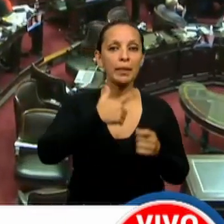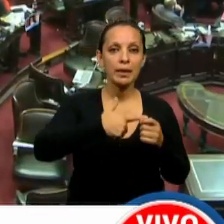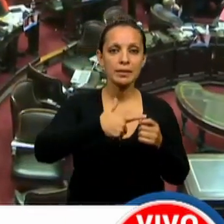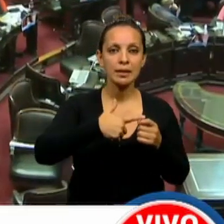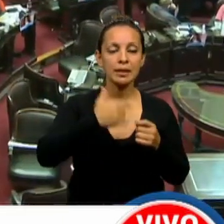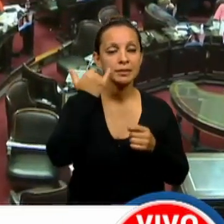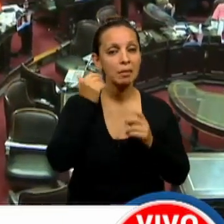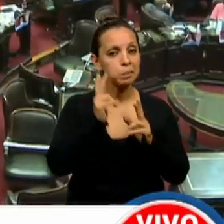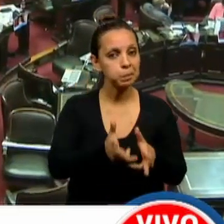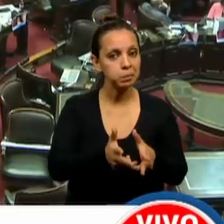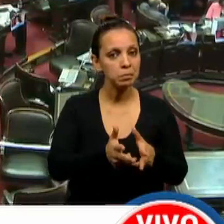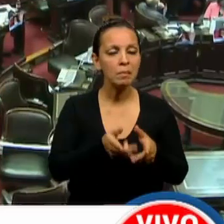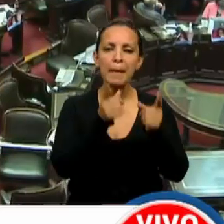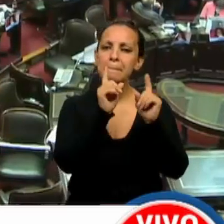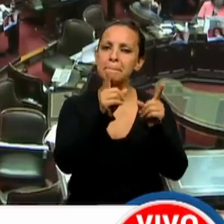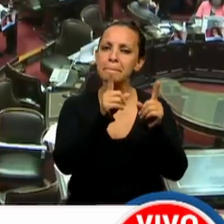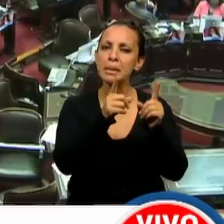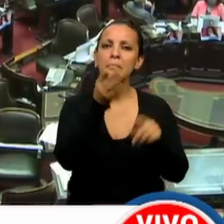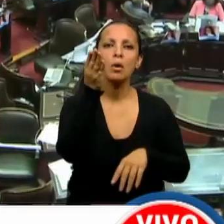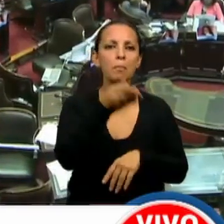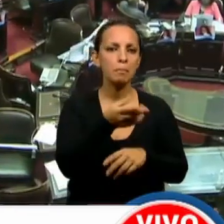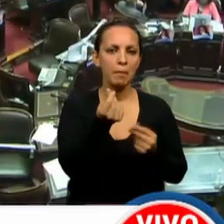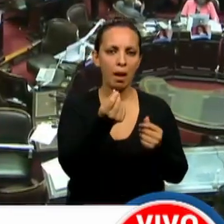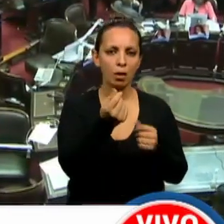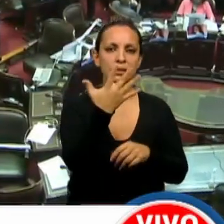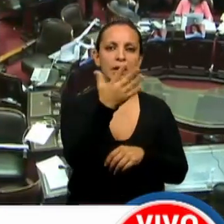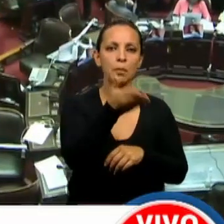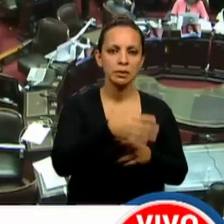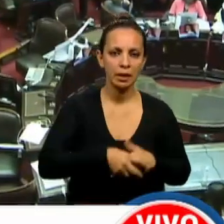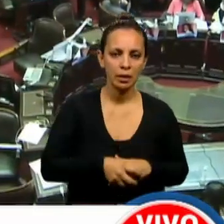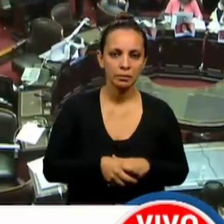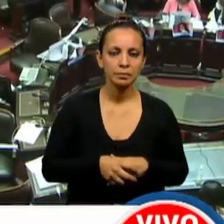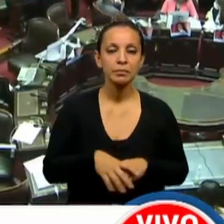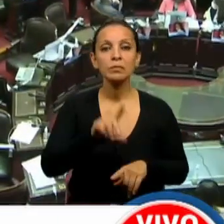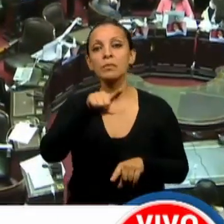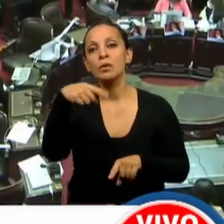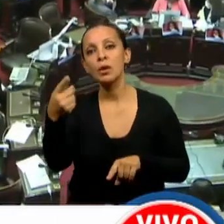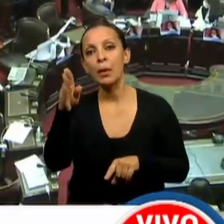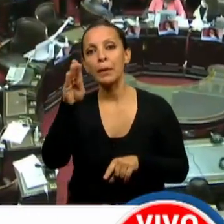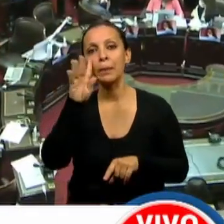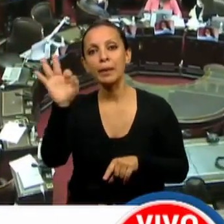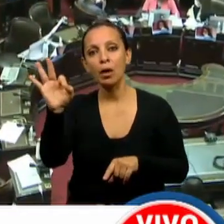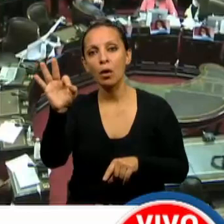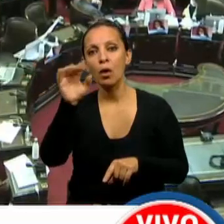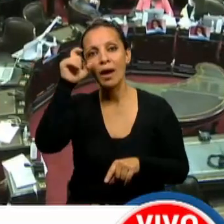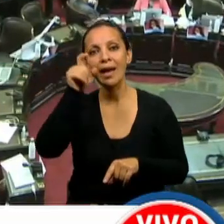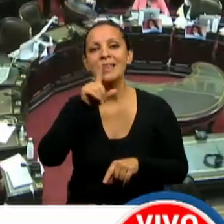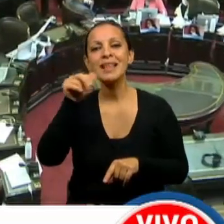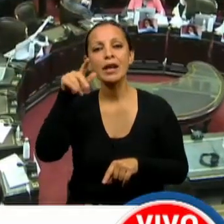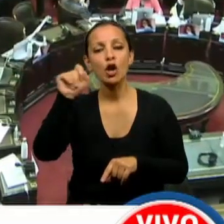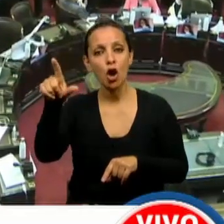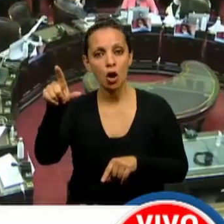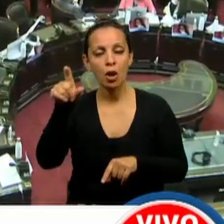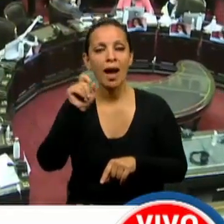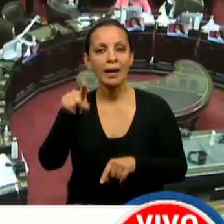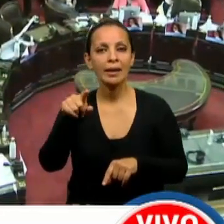lo hemos dicho, se conserva el mismo porcentaje, que es el 5%. Y en el caso del bioetanol, el porcentaje de corte